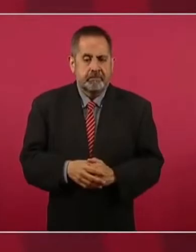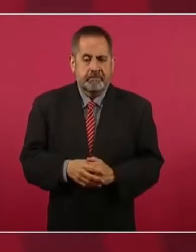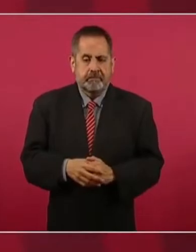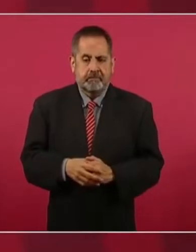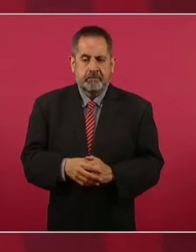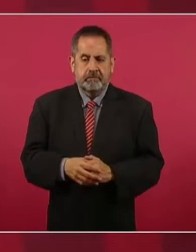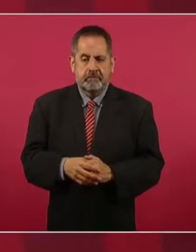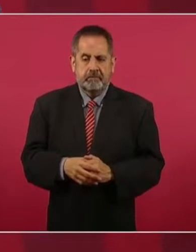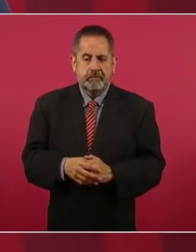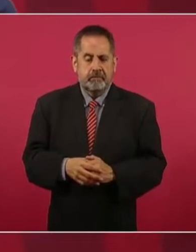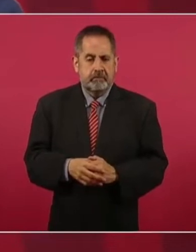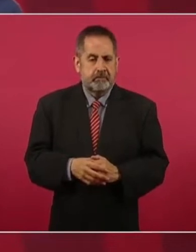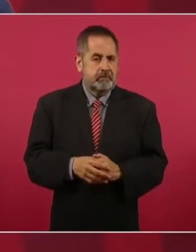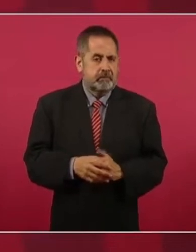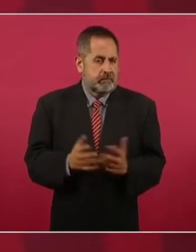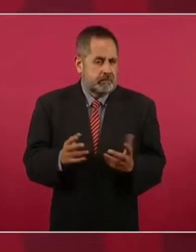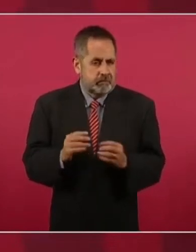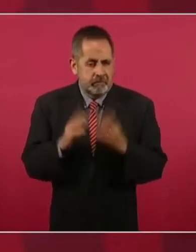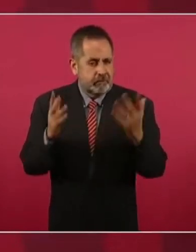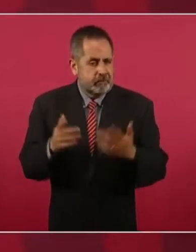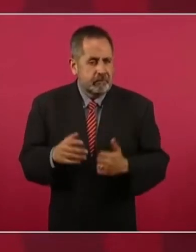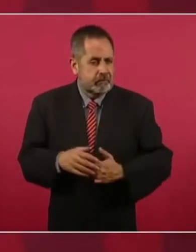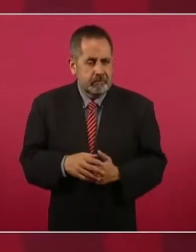van a saber